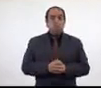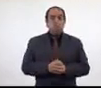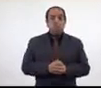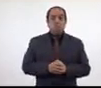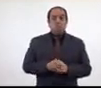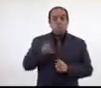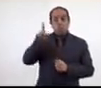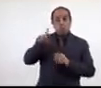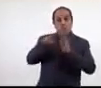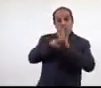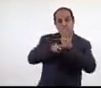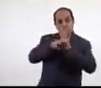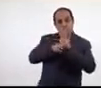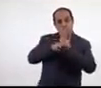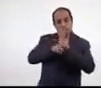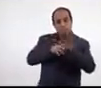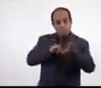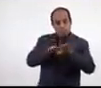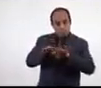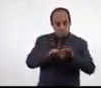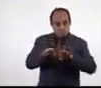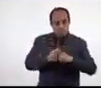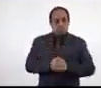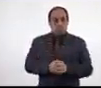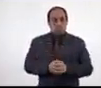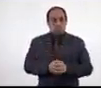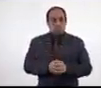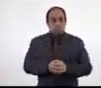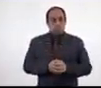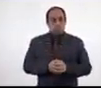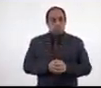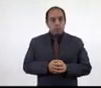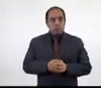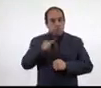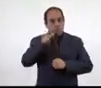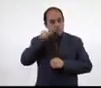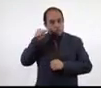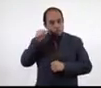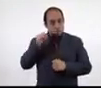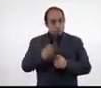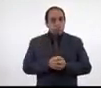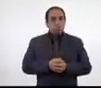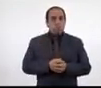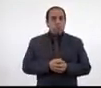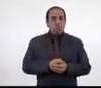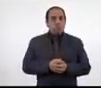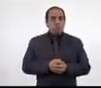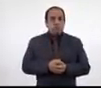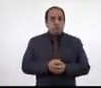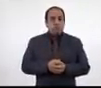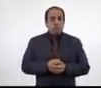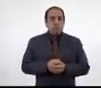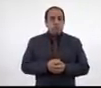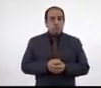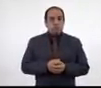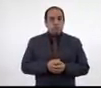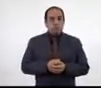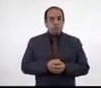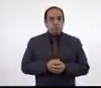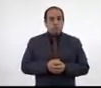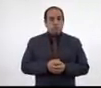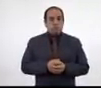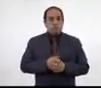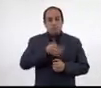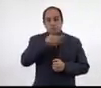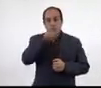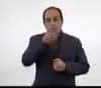Aquí un video de los trabajos en la revisión del día de ayer. Como hemos mencionado,